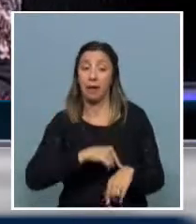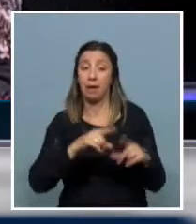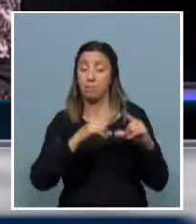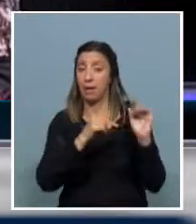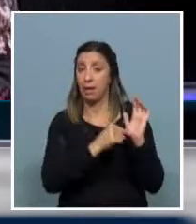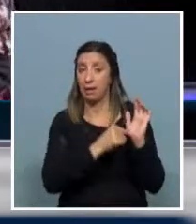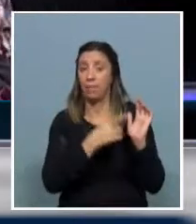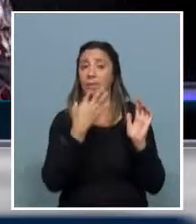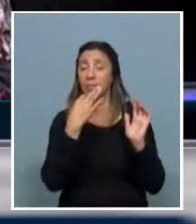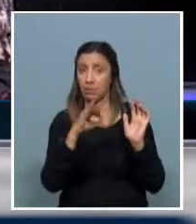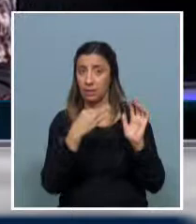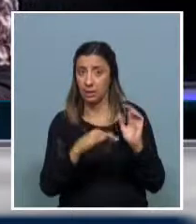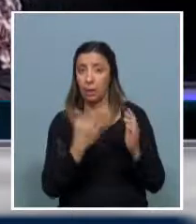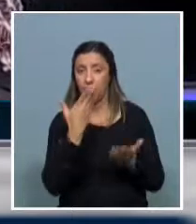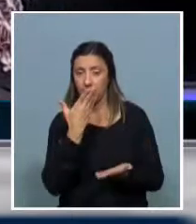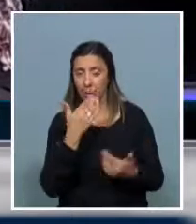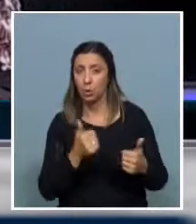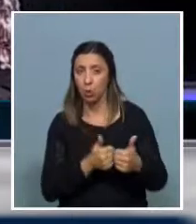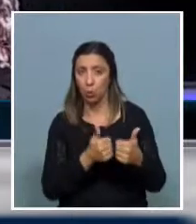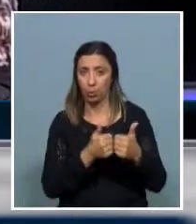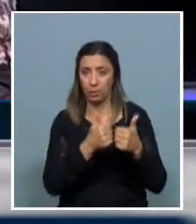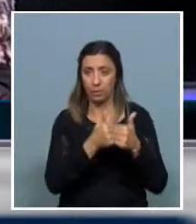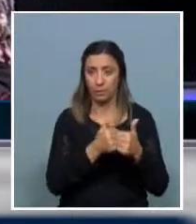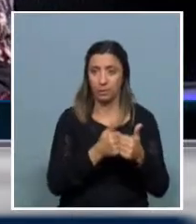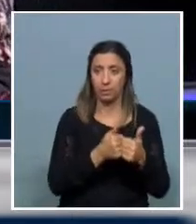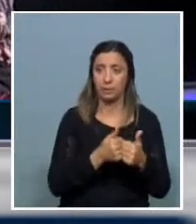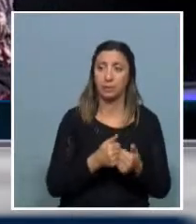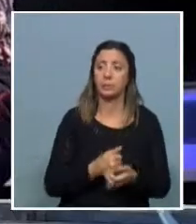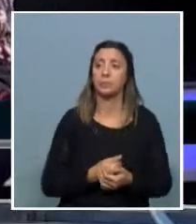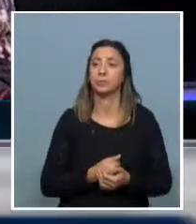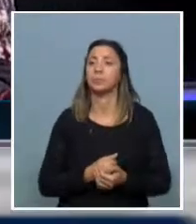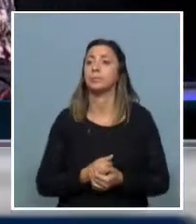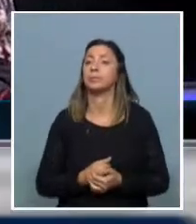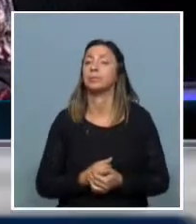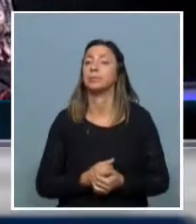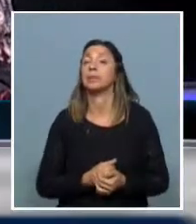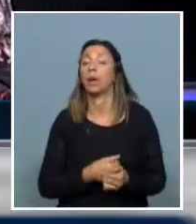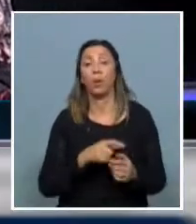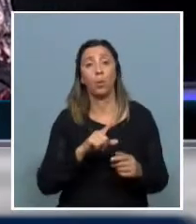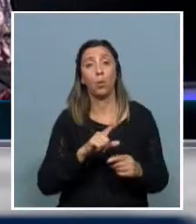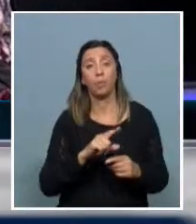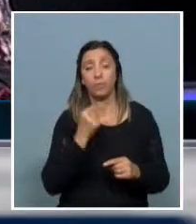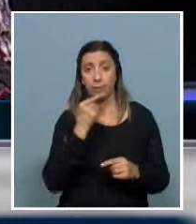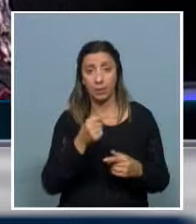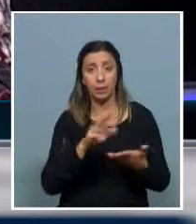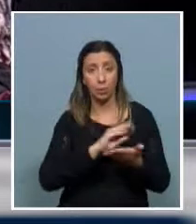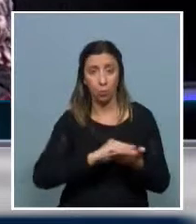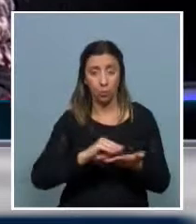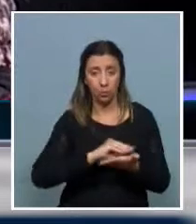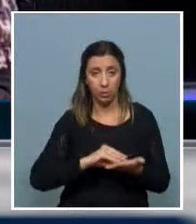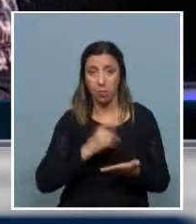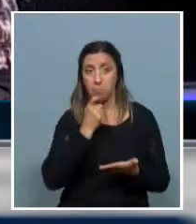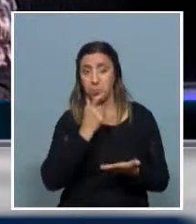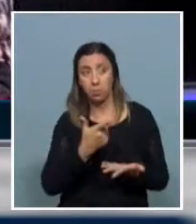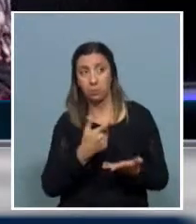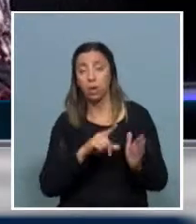decreto, analizarse la documentación que se presentaba en aquellos aspirantes y emitir un acto administrativo, que podía haber